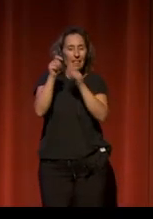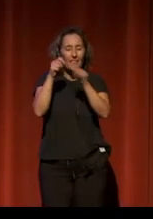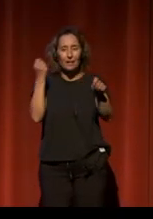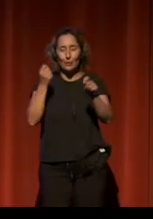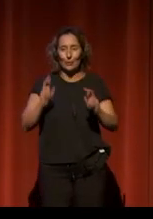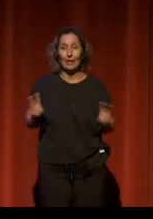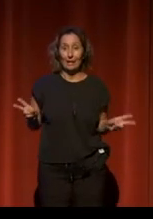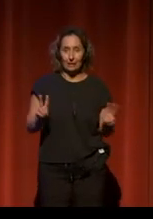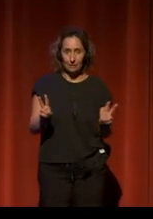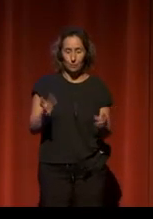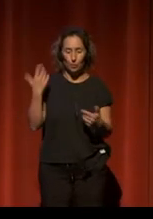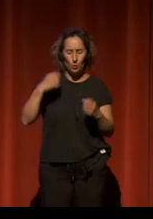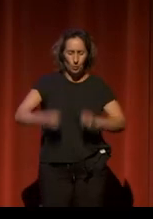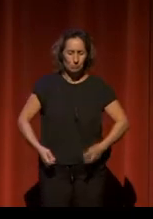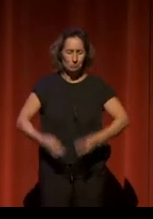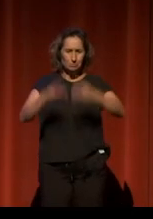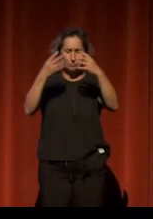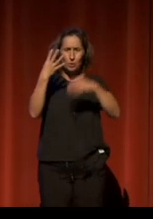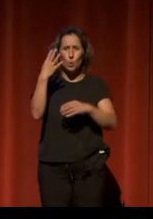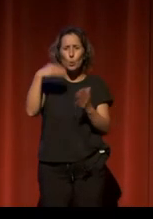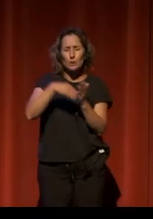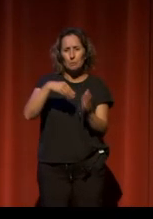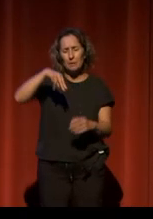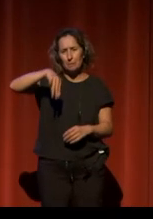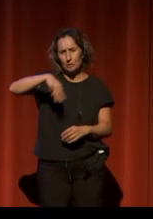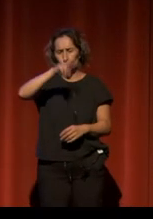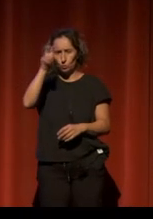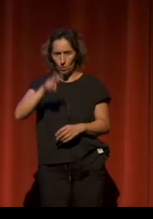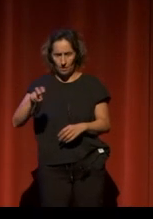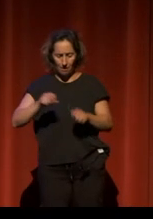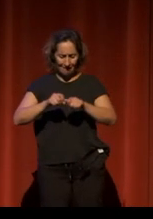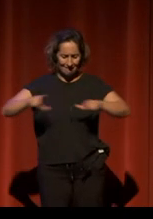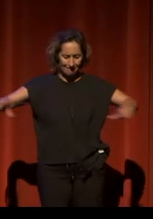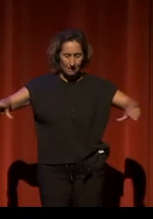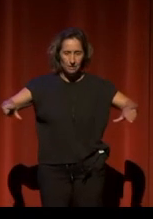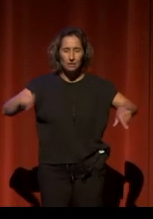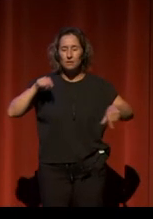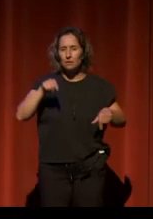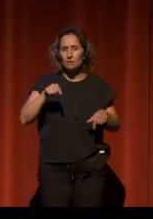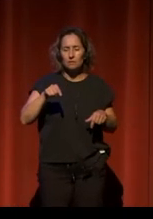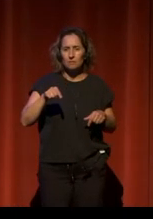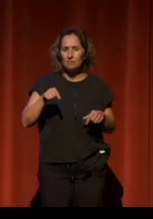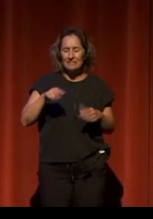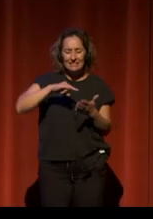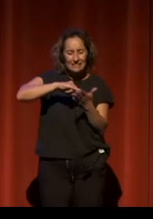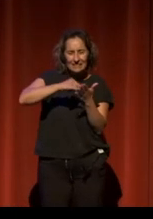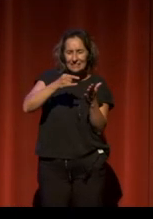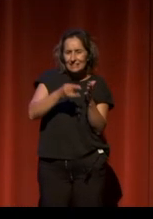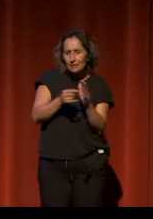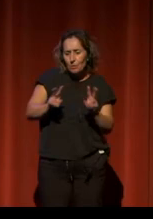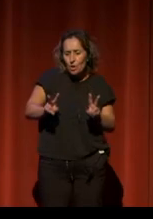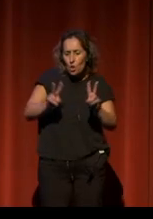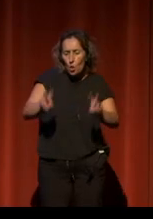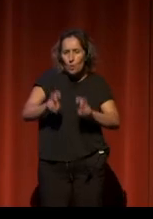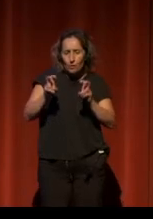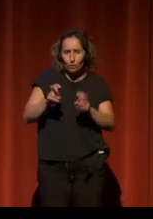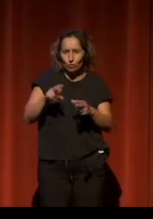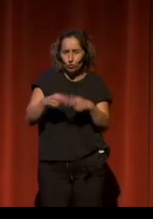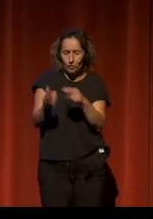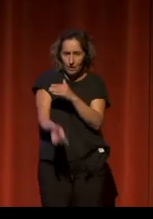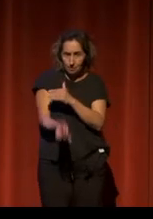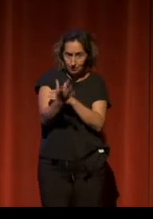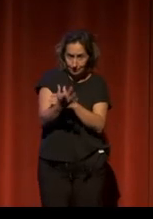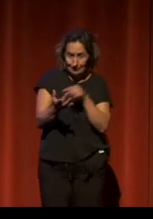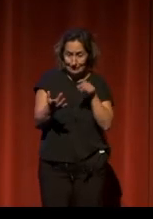azucarera de 4000 m cu en la que bueno en fin diseñamos básicamente un ecosistema de emprendimiento innovación social que